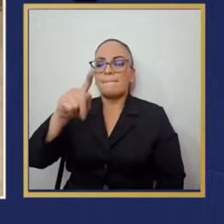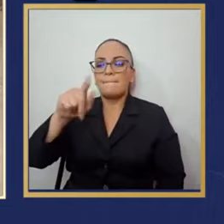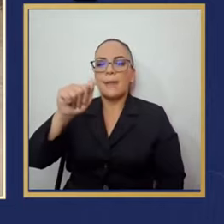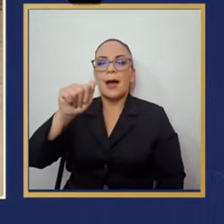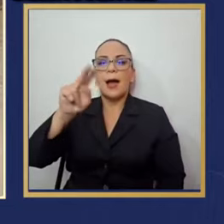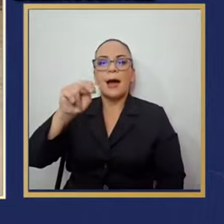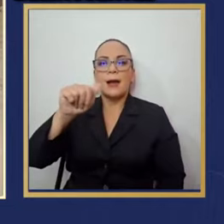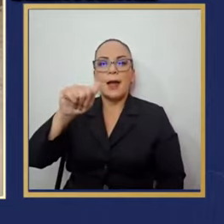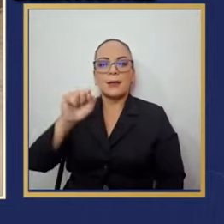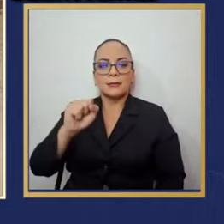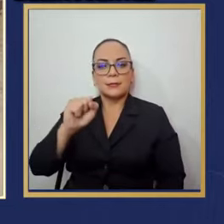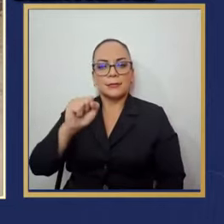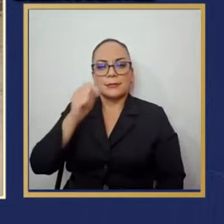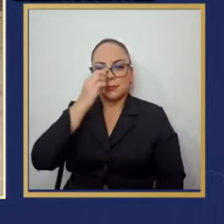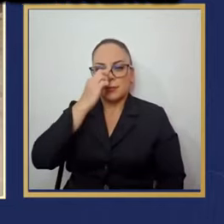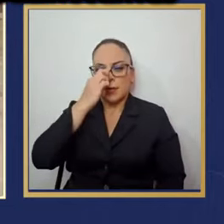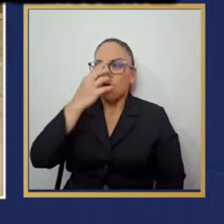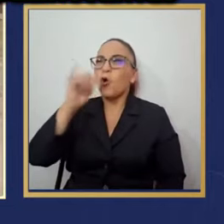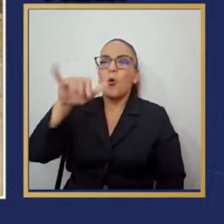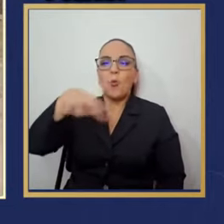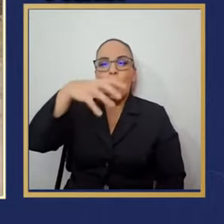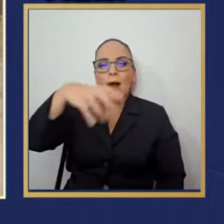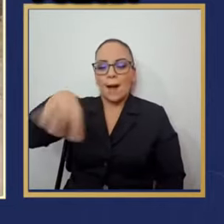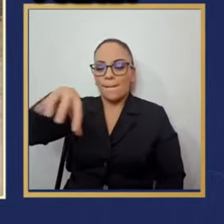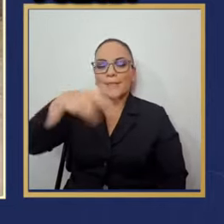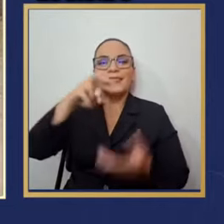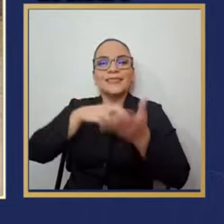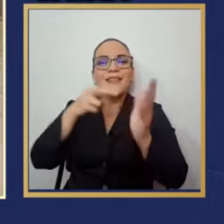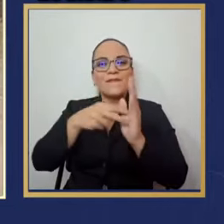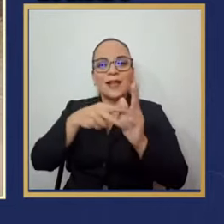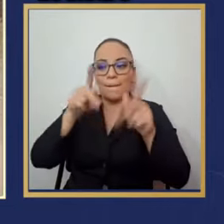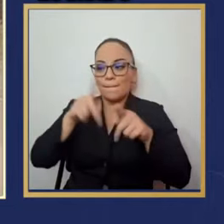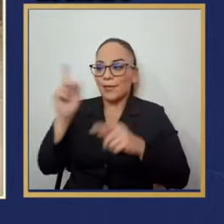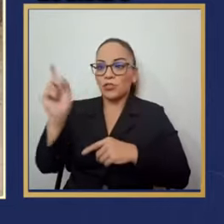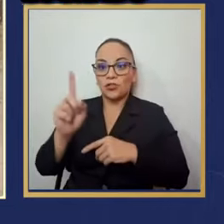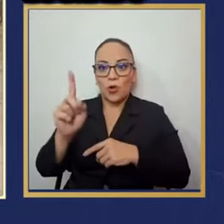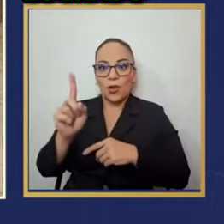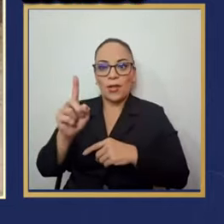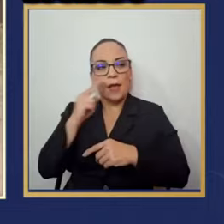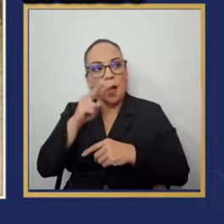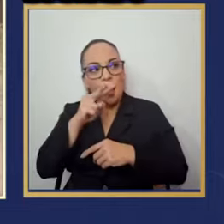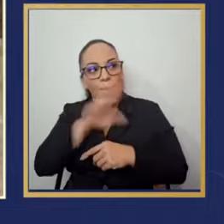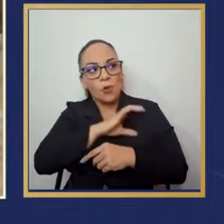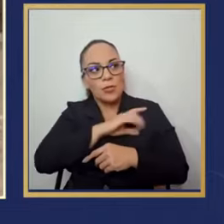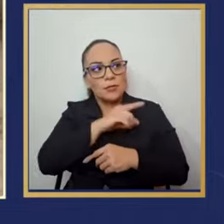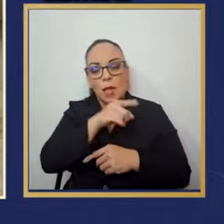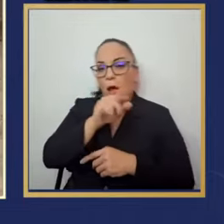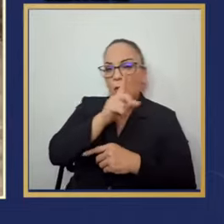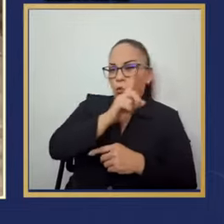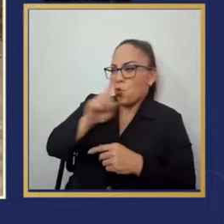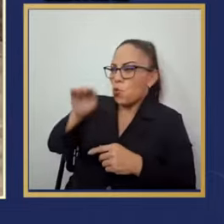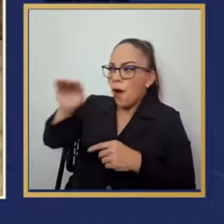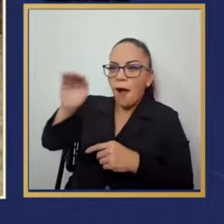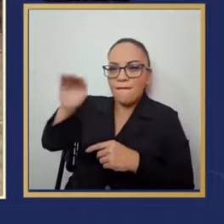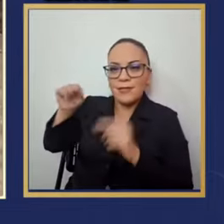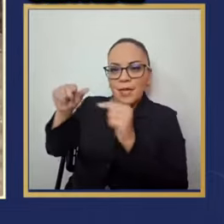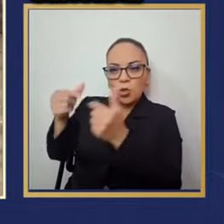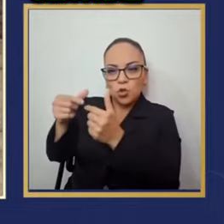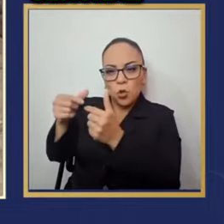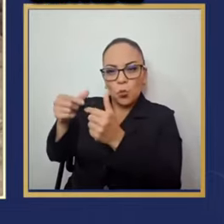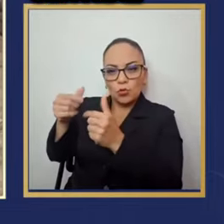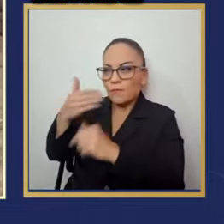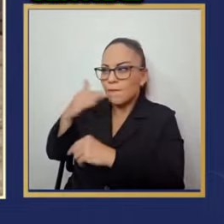criminales que le avisan a los delincuentes cuando la policía va. Y hemos logrado, en el caso del